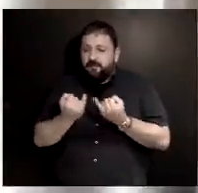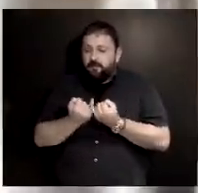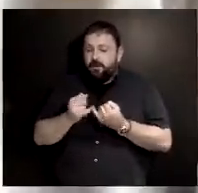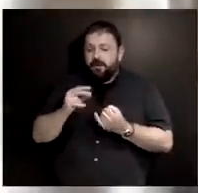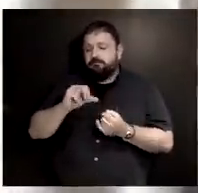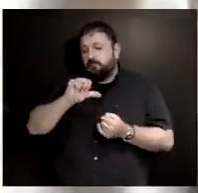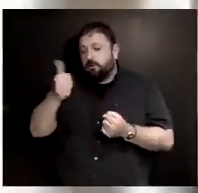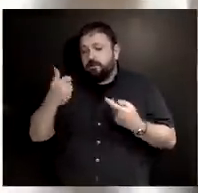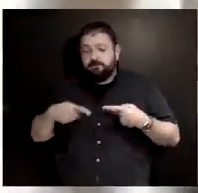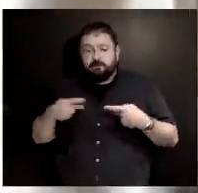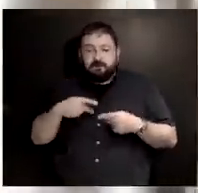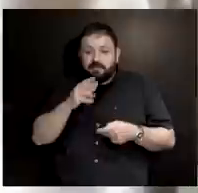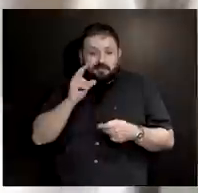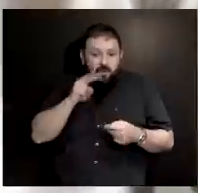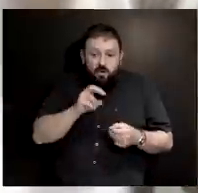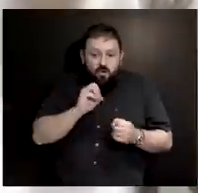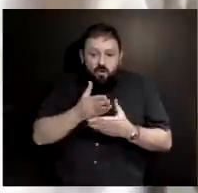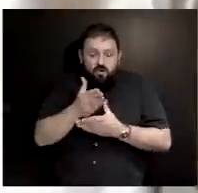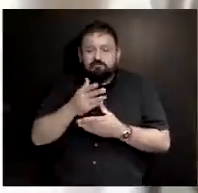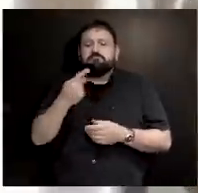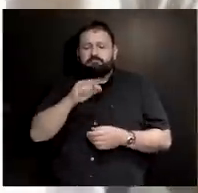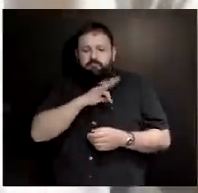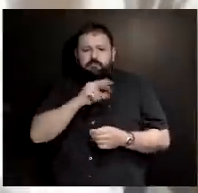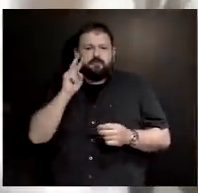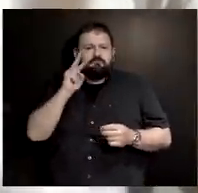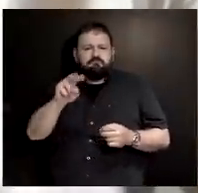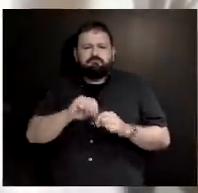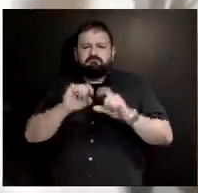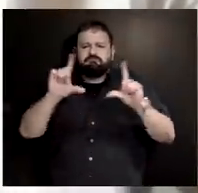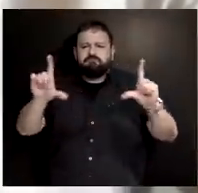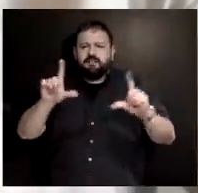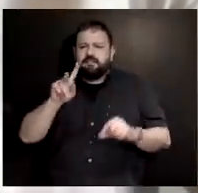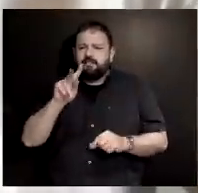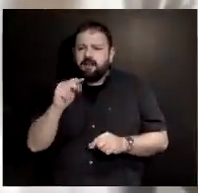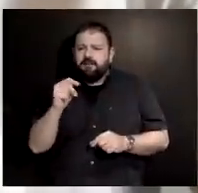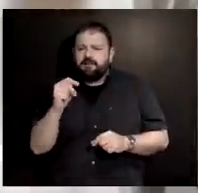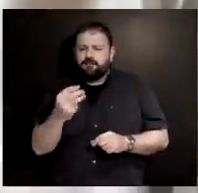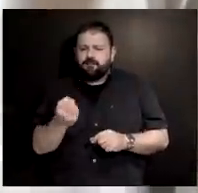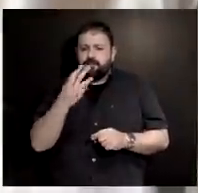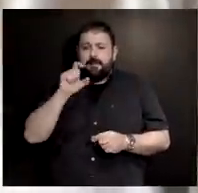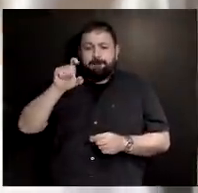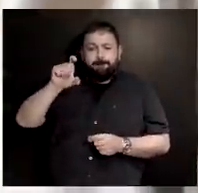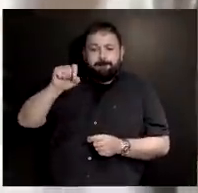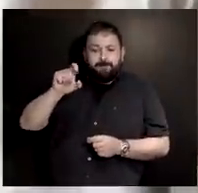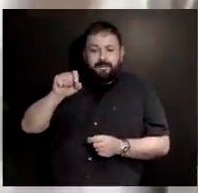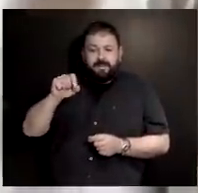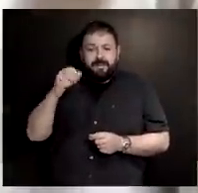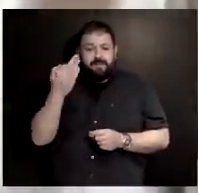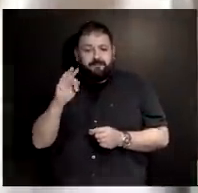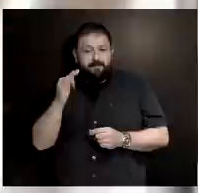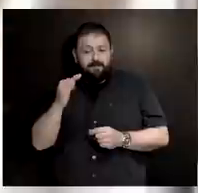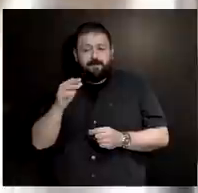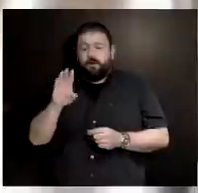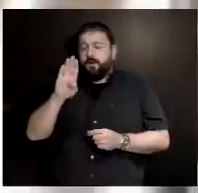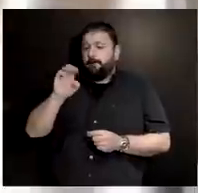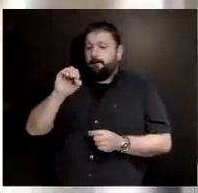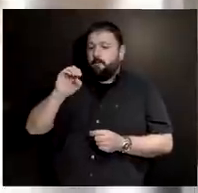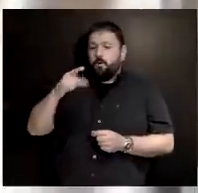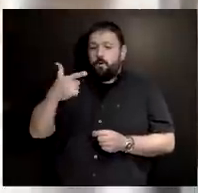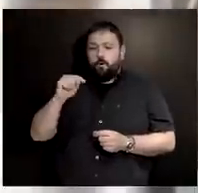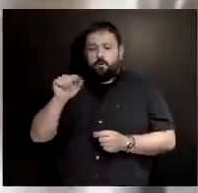verlo por transmisión, ¿no? Entonces, 20 de febrero, vamos a estar en Bogotá, Colombia.